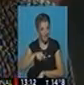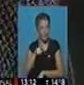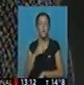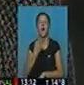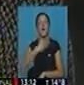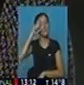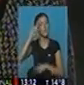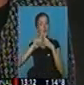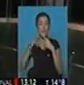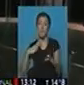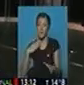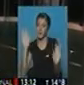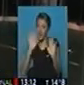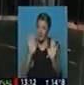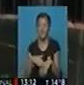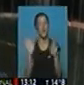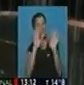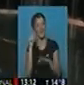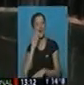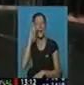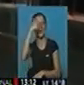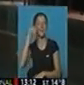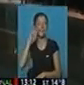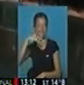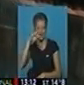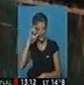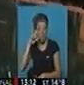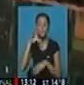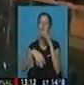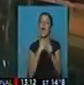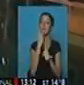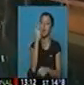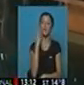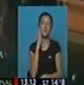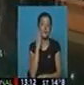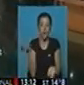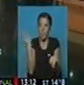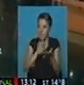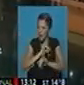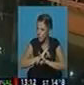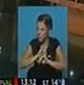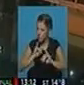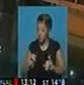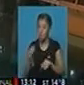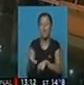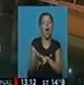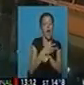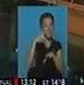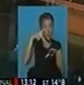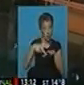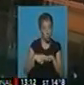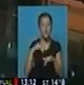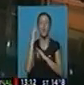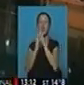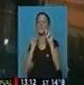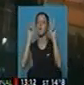Félix, no te saludé todavía. Hola, ¿qué tal, Inde? Muy buenas tardes. Bueno, les recordamos, hasta las 2 de la tarde con muchísimo material. Claro, antes de ir a la segunda pausa, le